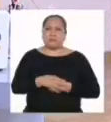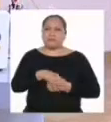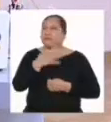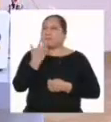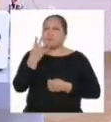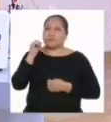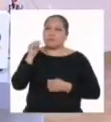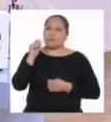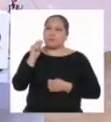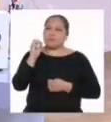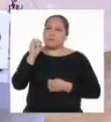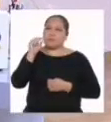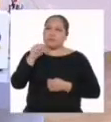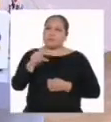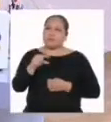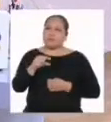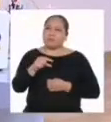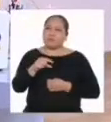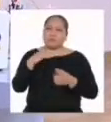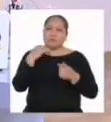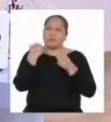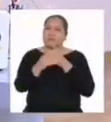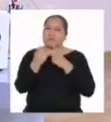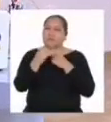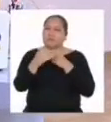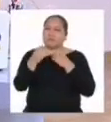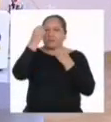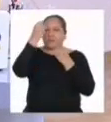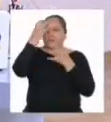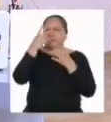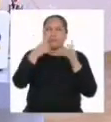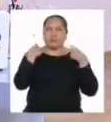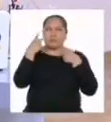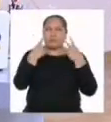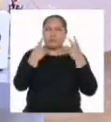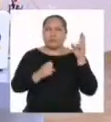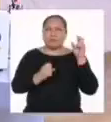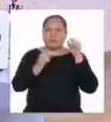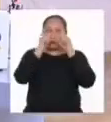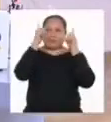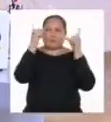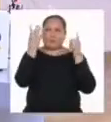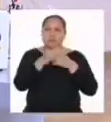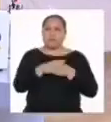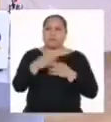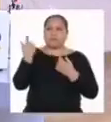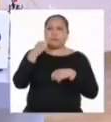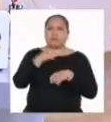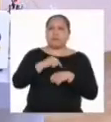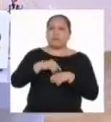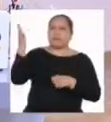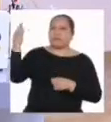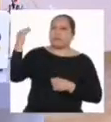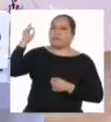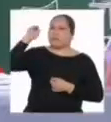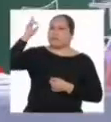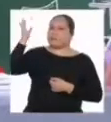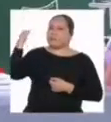Ay, Ato, como siempre dejándonos a medias con tus visitas sorpresas. Bueno, ya es hora de llamar a la